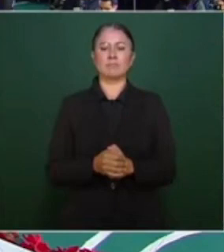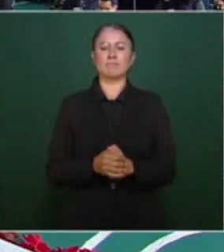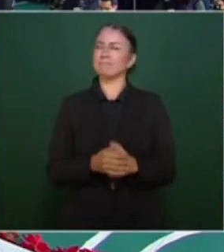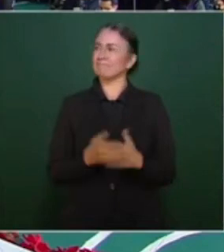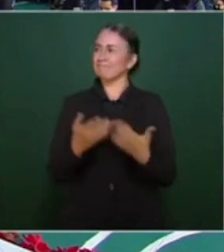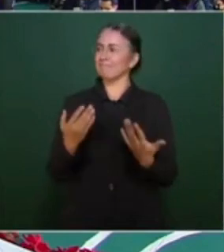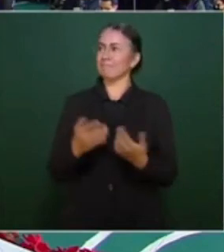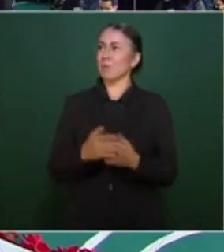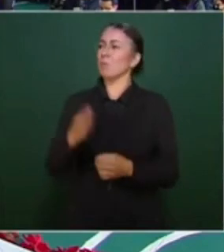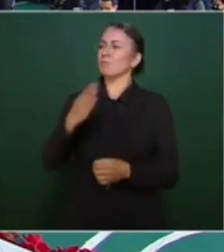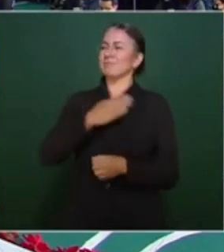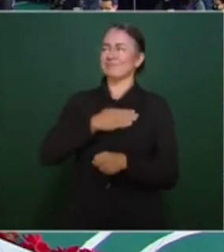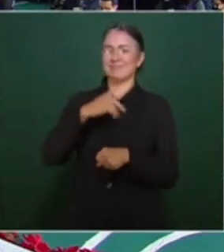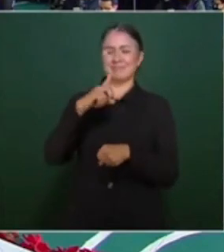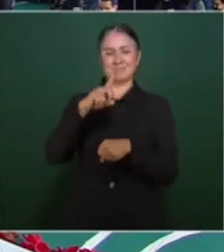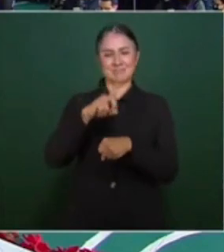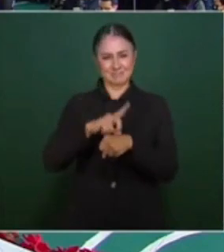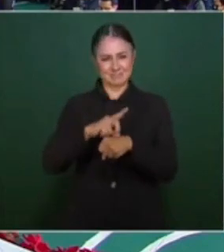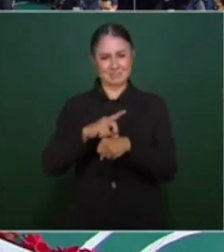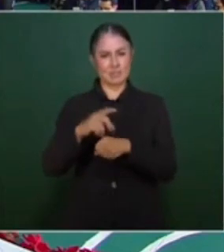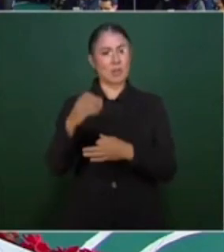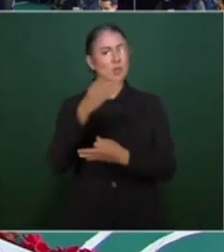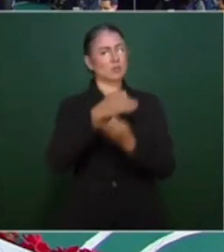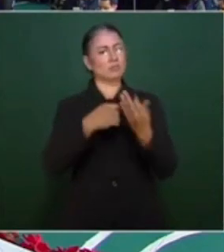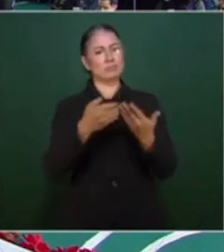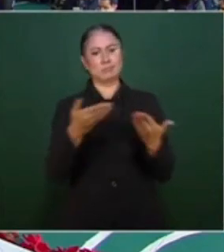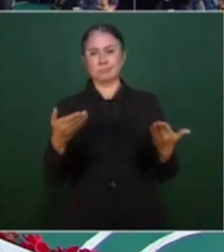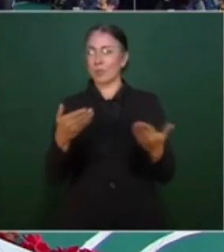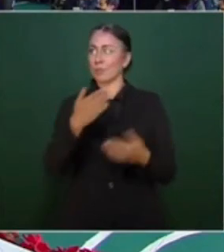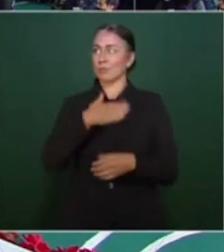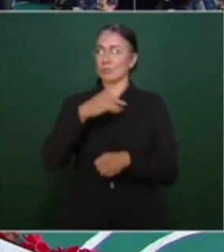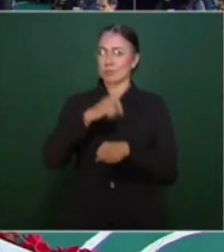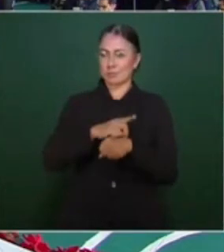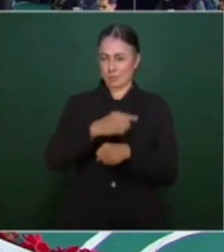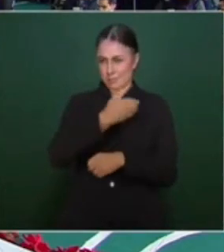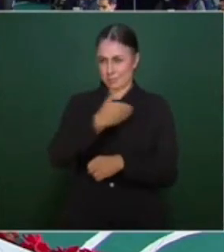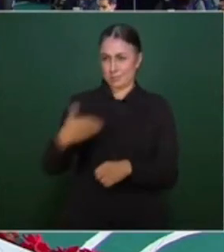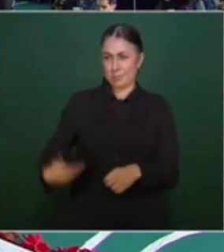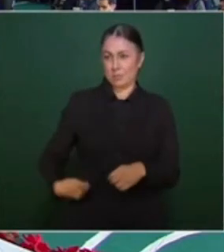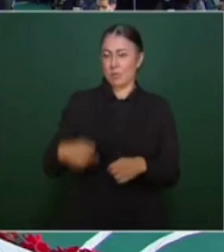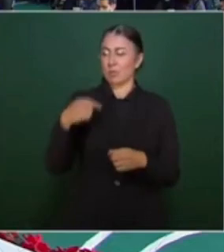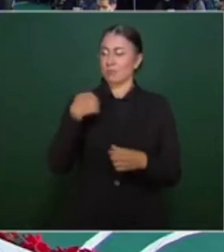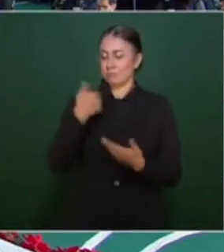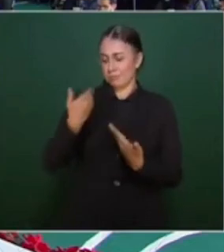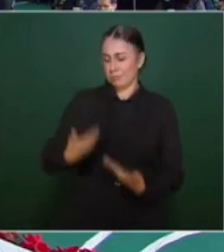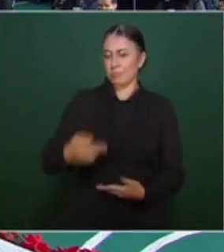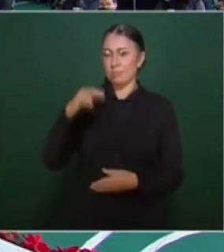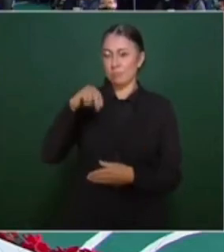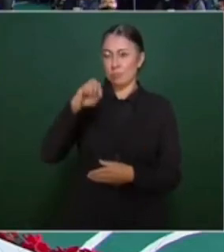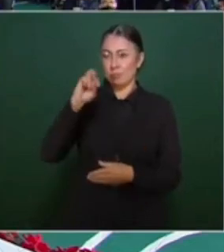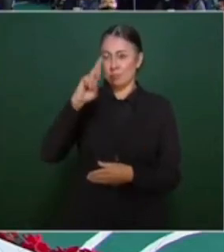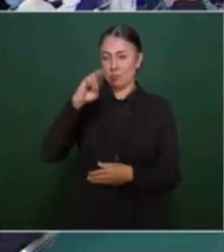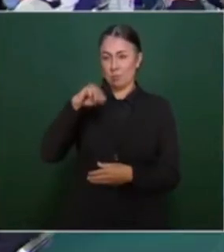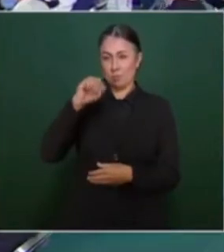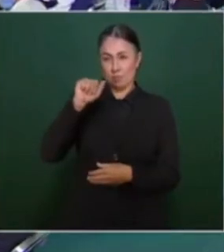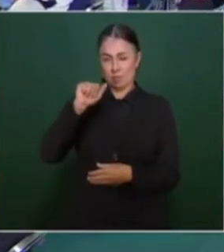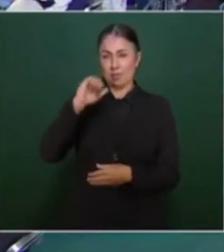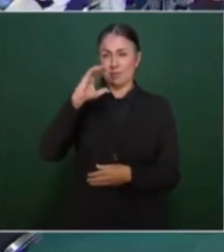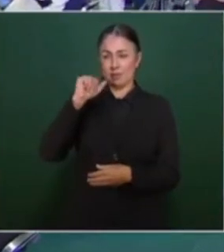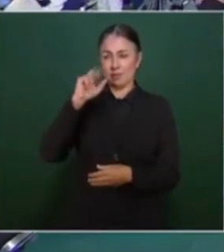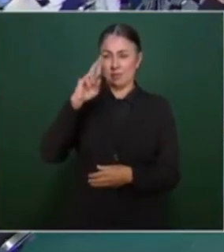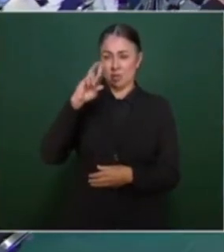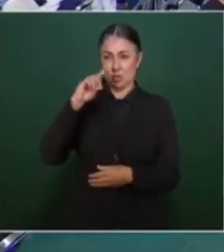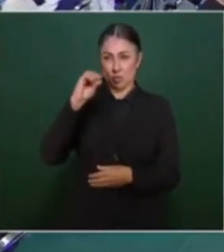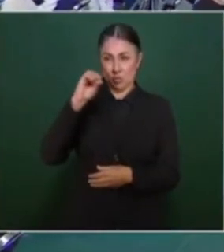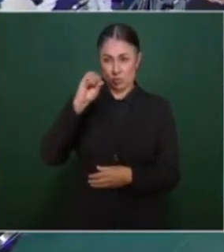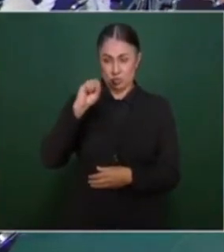Sí, buenos días a todos, buenos días, presidente. Norma Cardoso de la agencia Cuadratín, mi diario Nayarit,